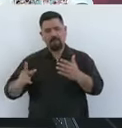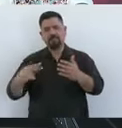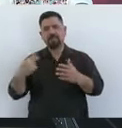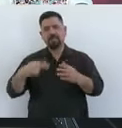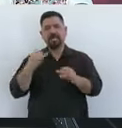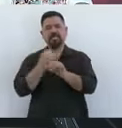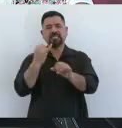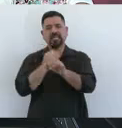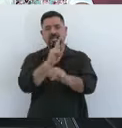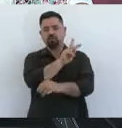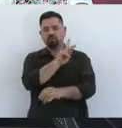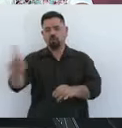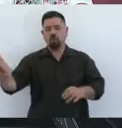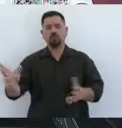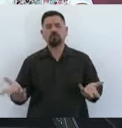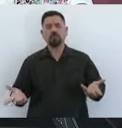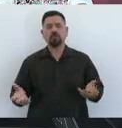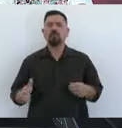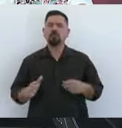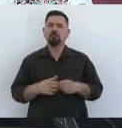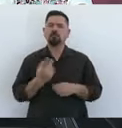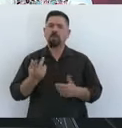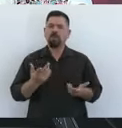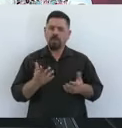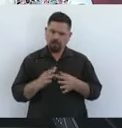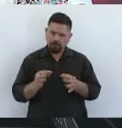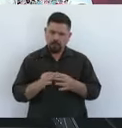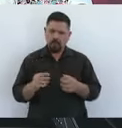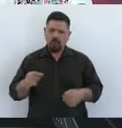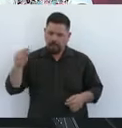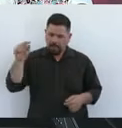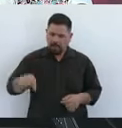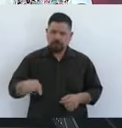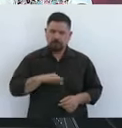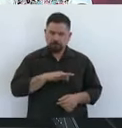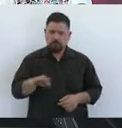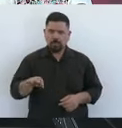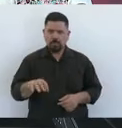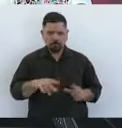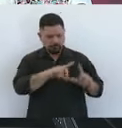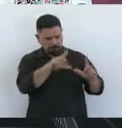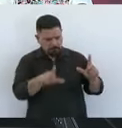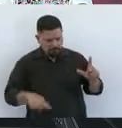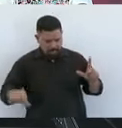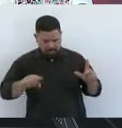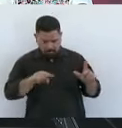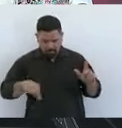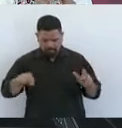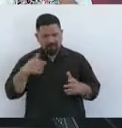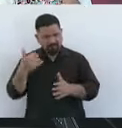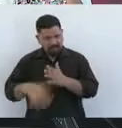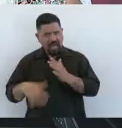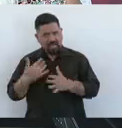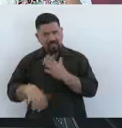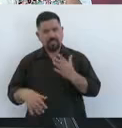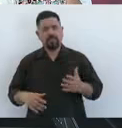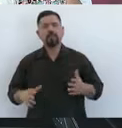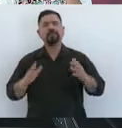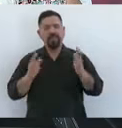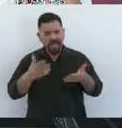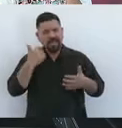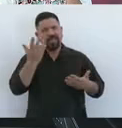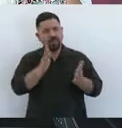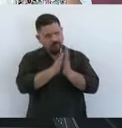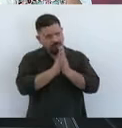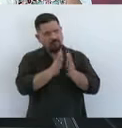qué aquí sí se puede y en el resto del país no hemos podido. Entonces, ya queremos una